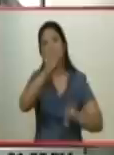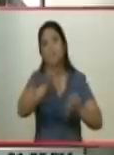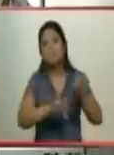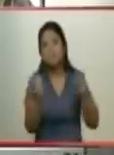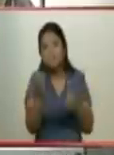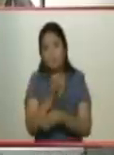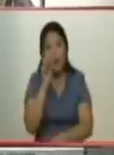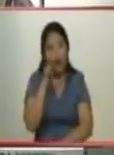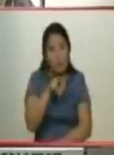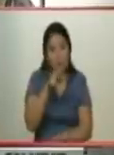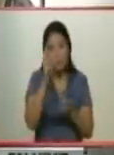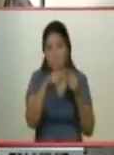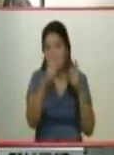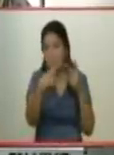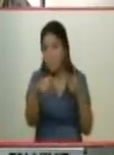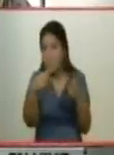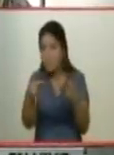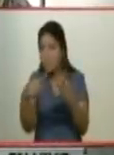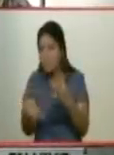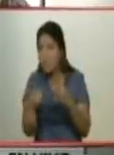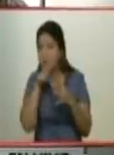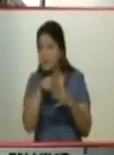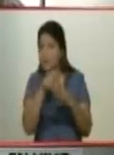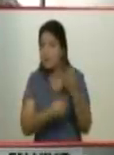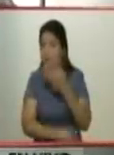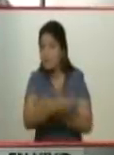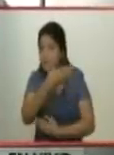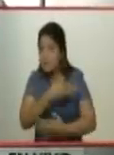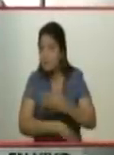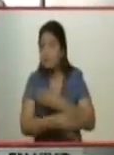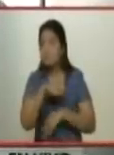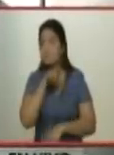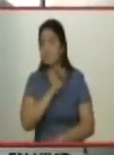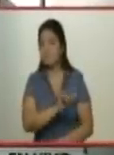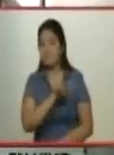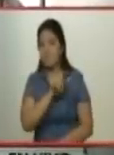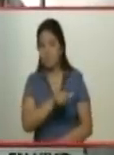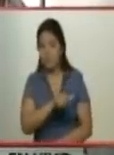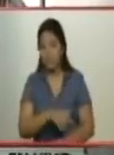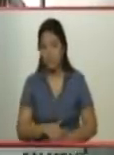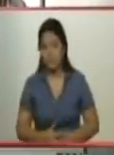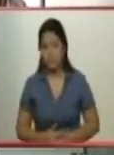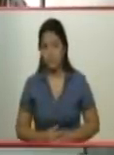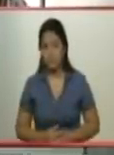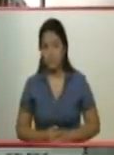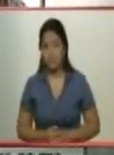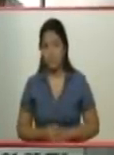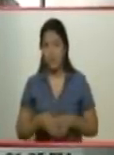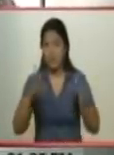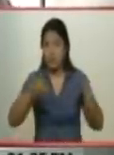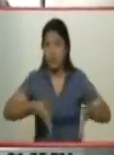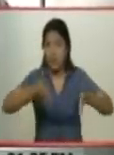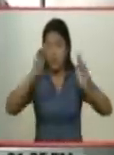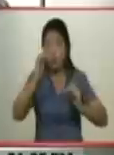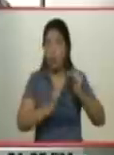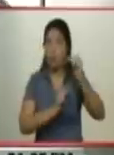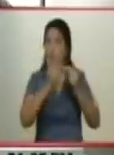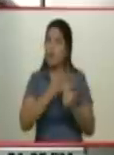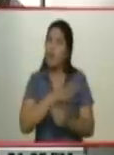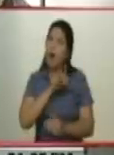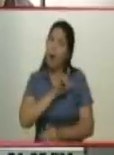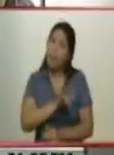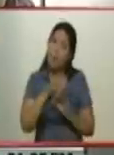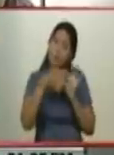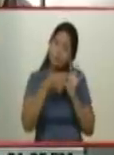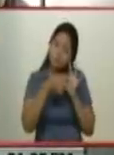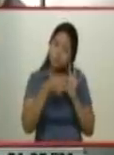identificar elementos que tenían una práctica de desalojos en esos edificios construidos con mucho cariño y con